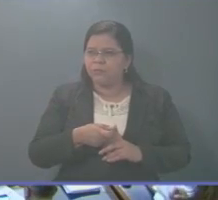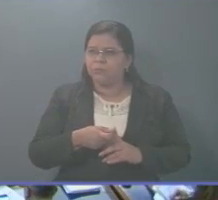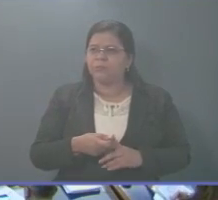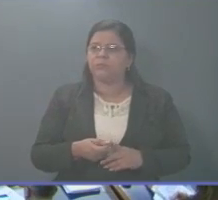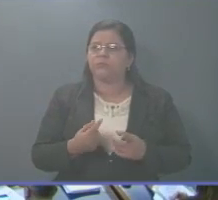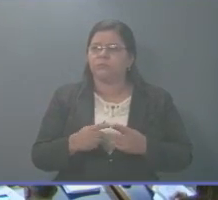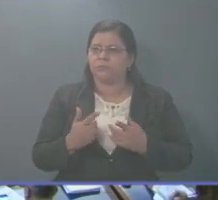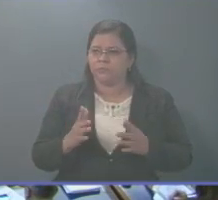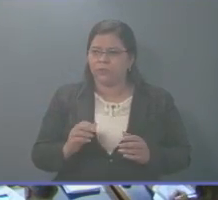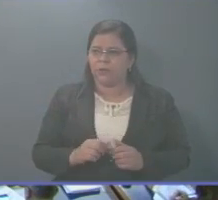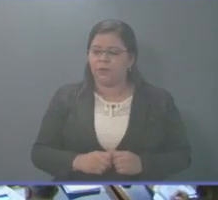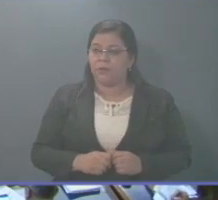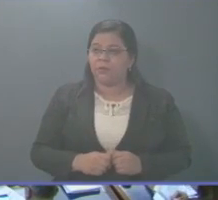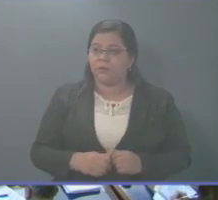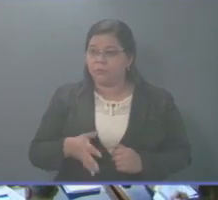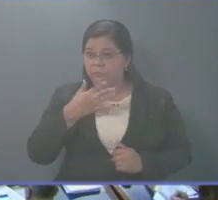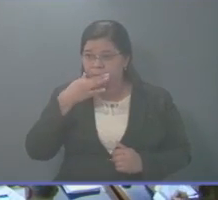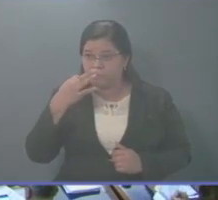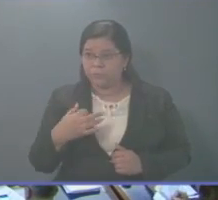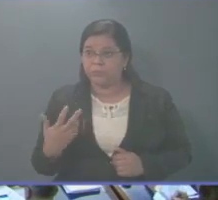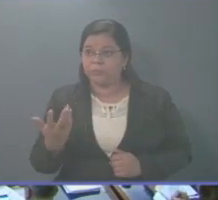Realmente lo que se está haciendo es